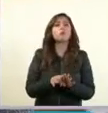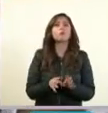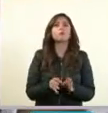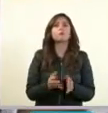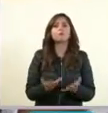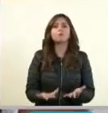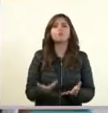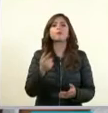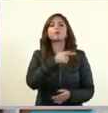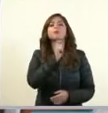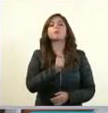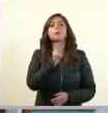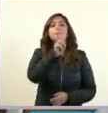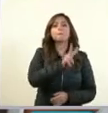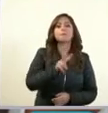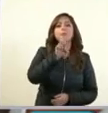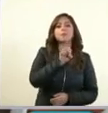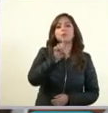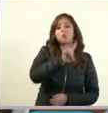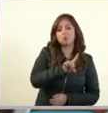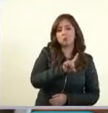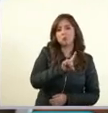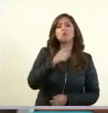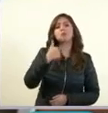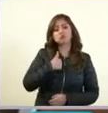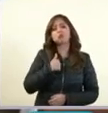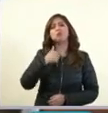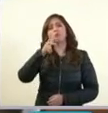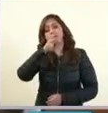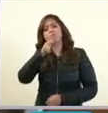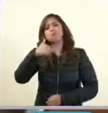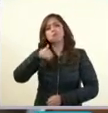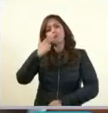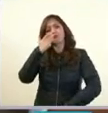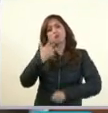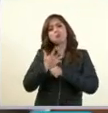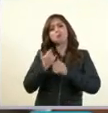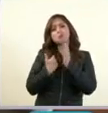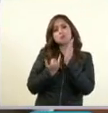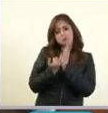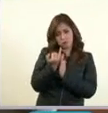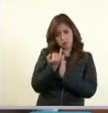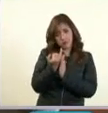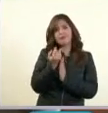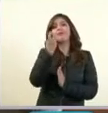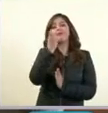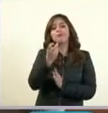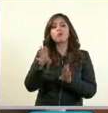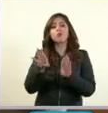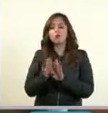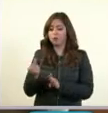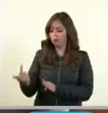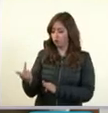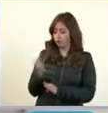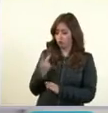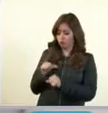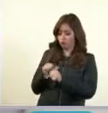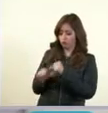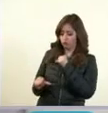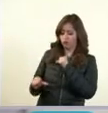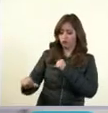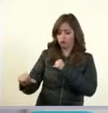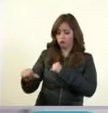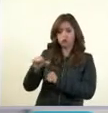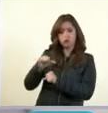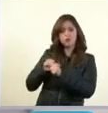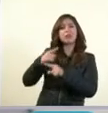digamos, fines de semana. Entonces, bueno, yo puedo tomar decisiones al respecto. Y entonces, así pueden alternarse este